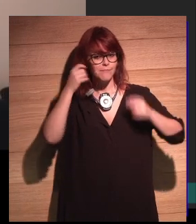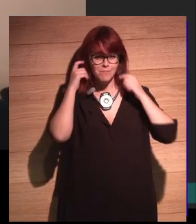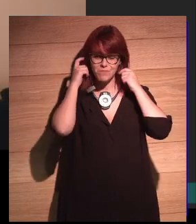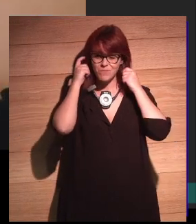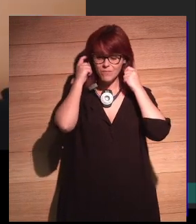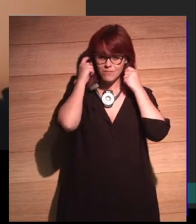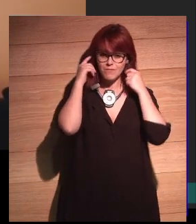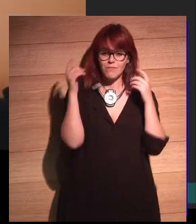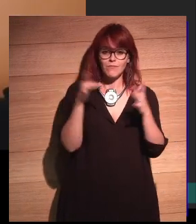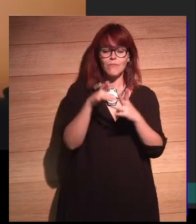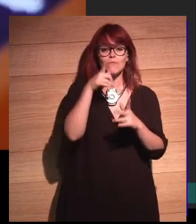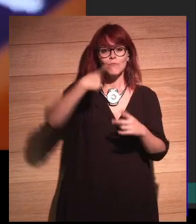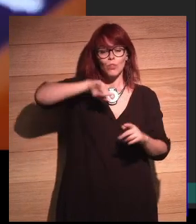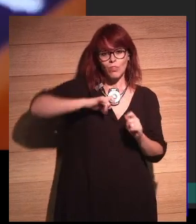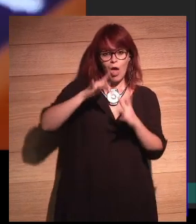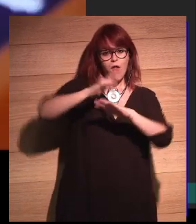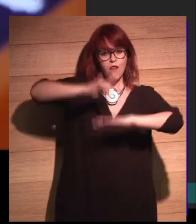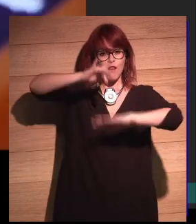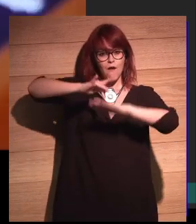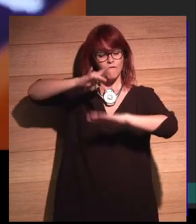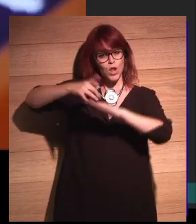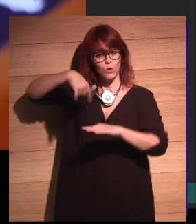fuera de nuestro reflejo.